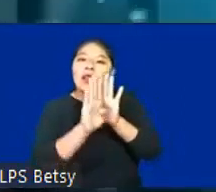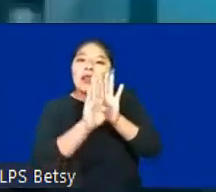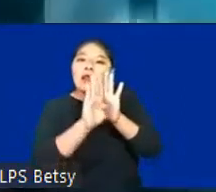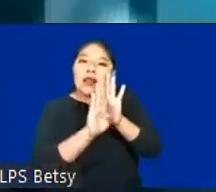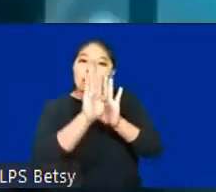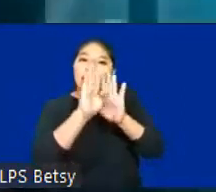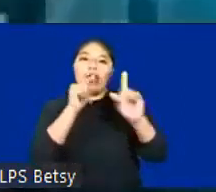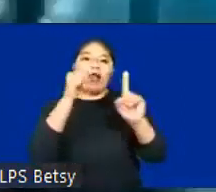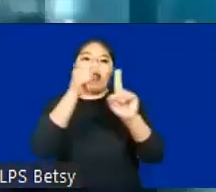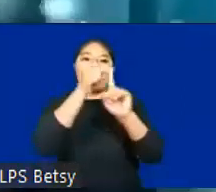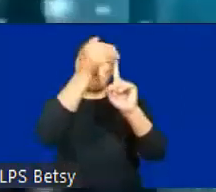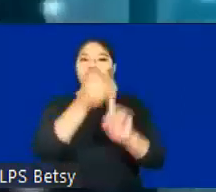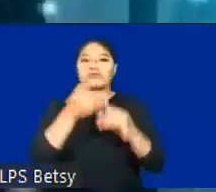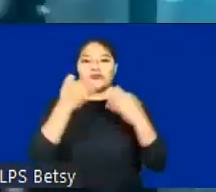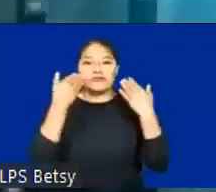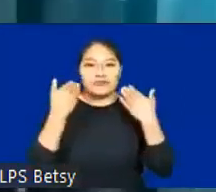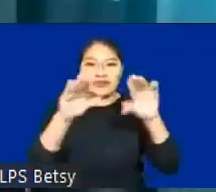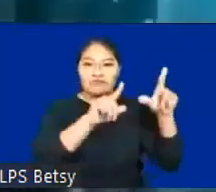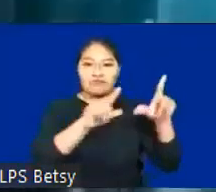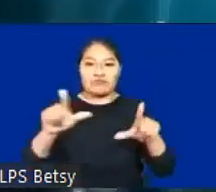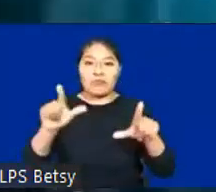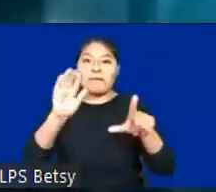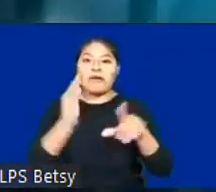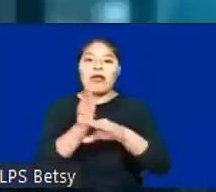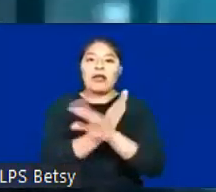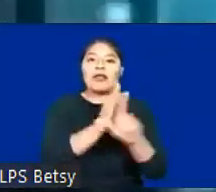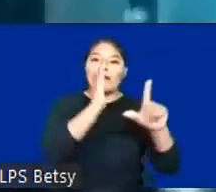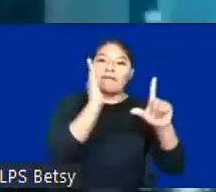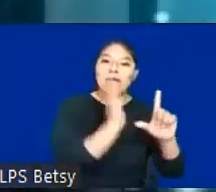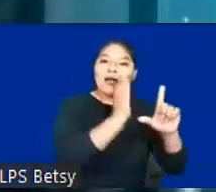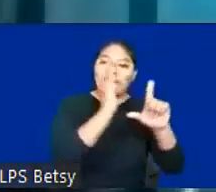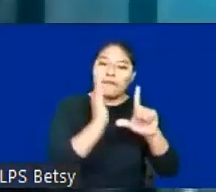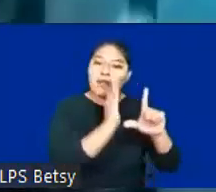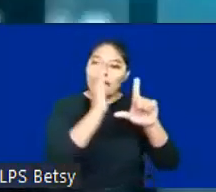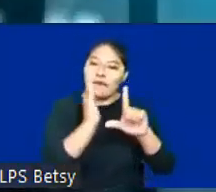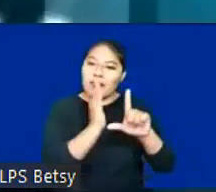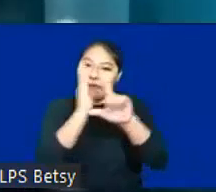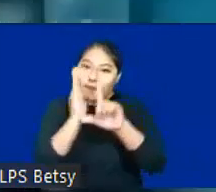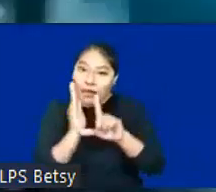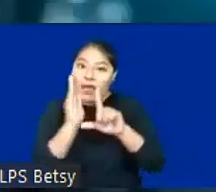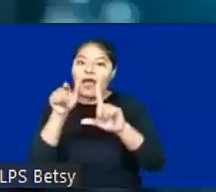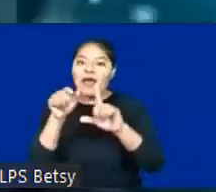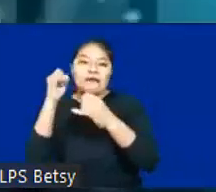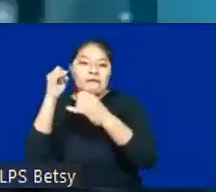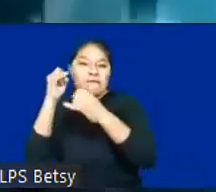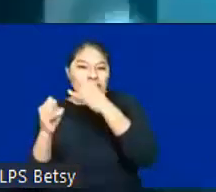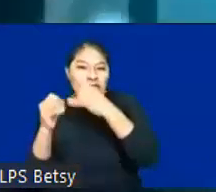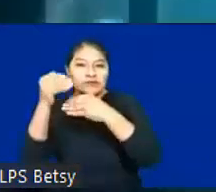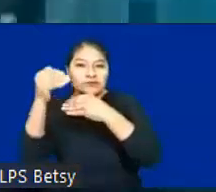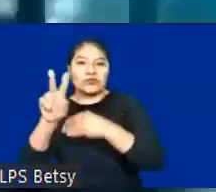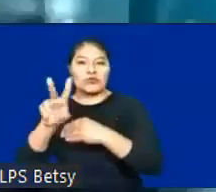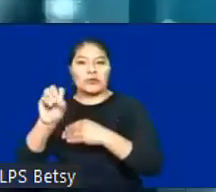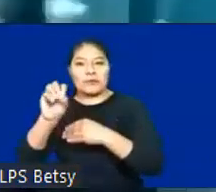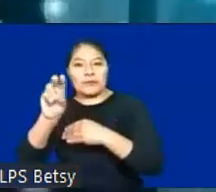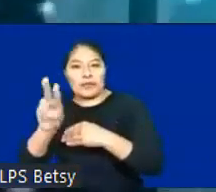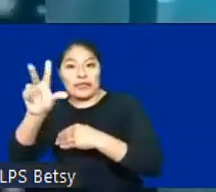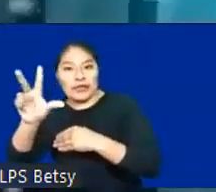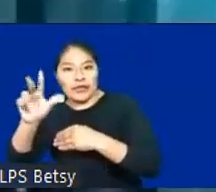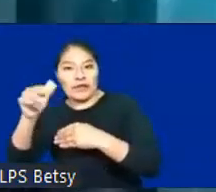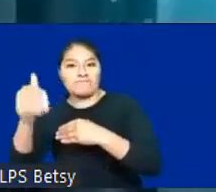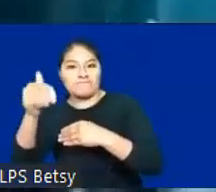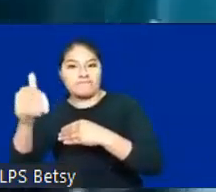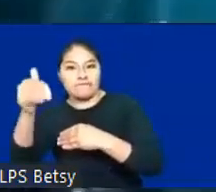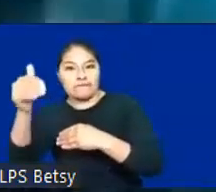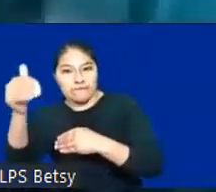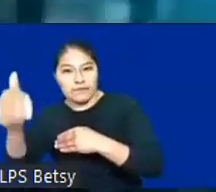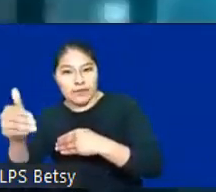los proyectos, que se van culminando y se va haciendo, es un documento vivo que en el tiempo, en función a lo que se va